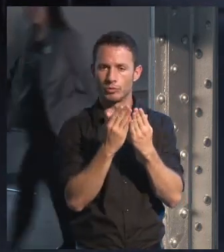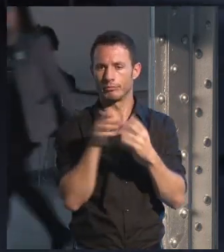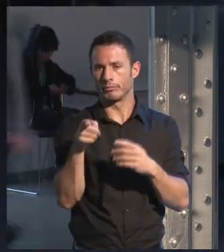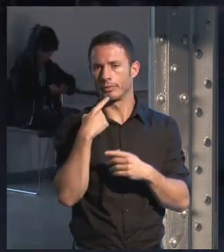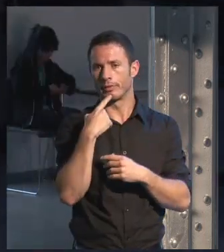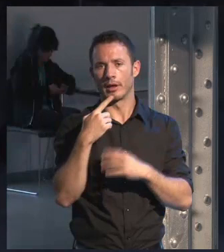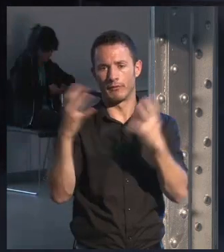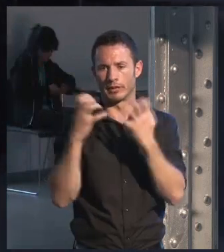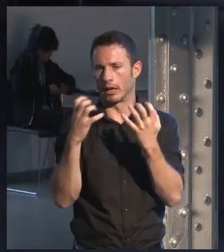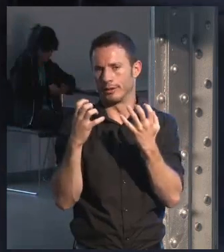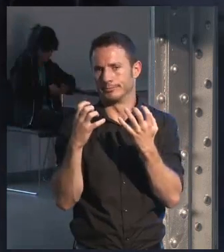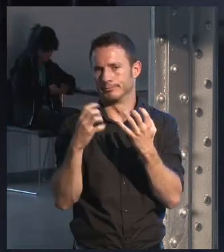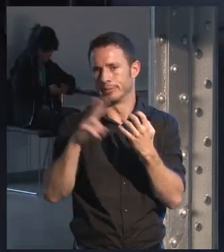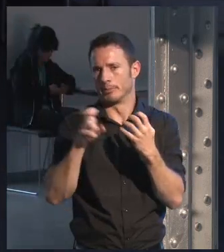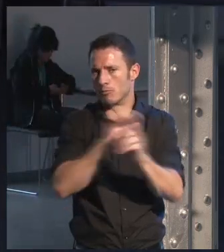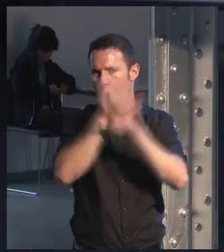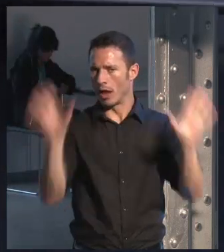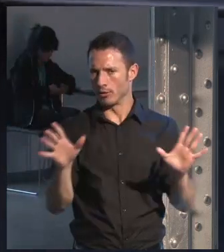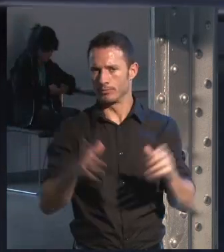a ellas de una forma clarísima.